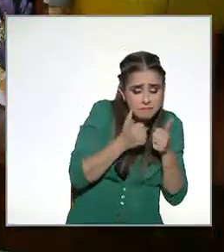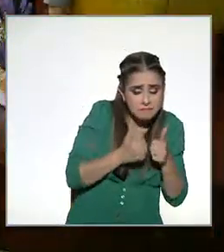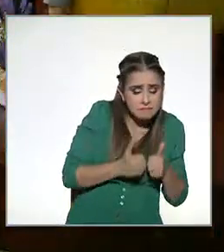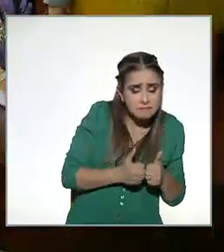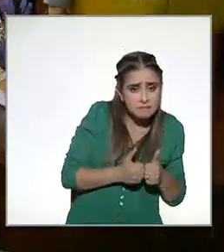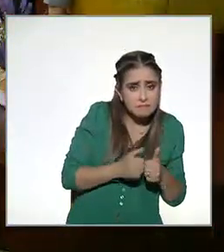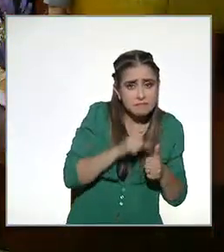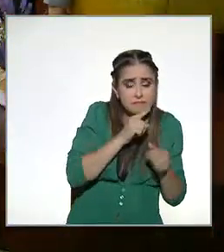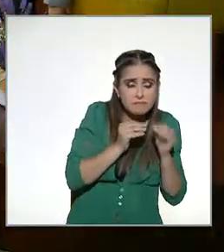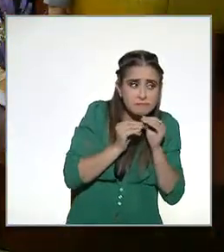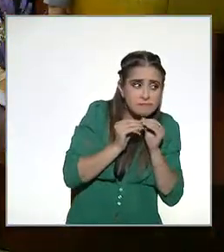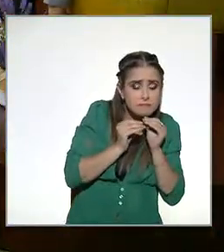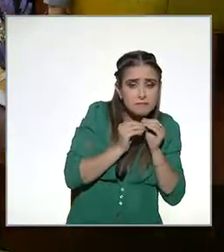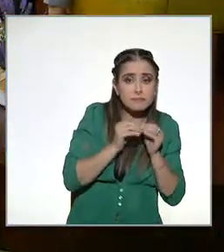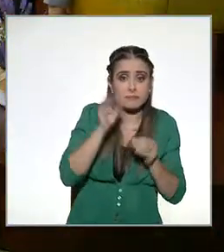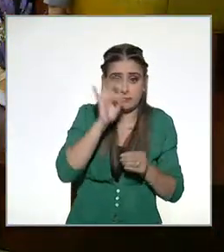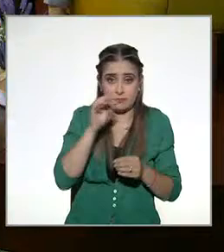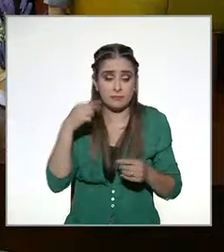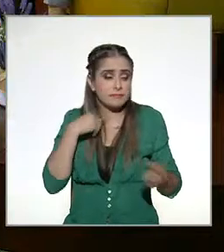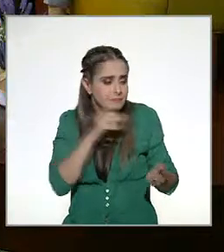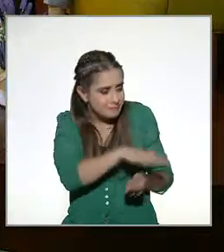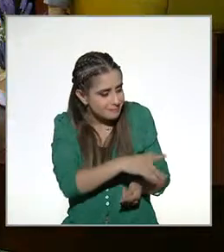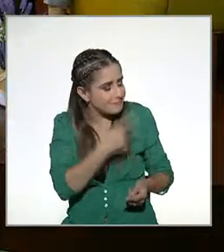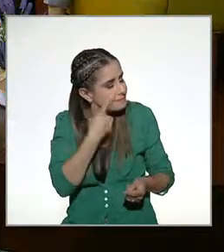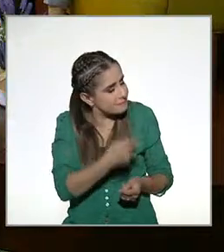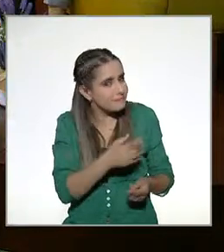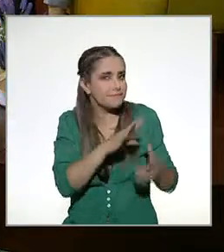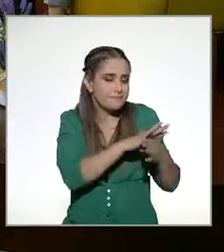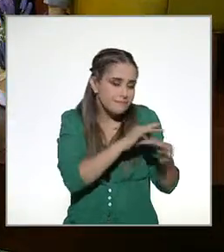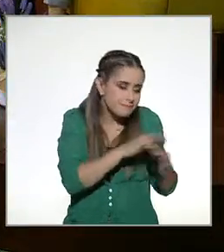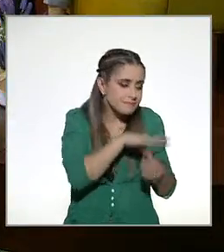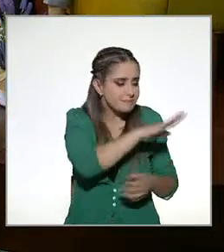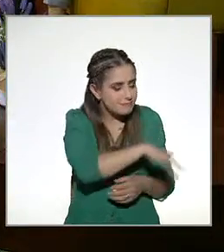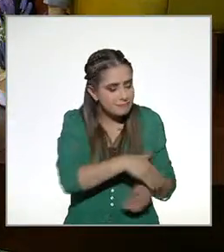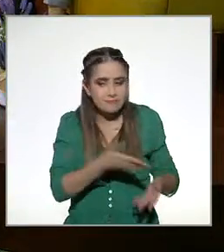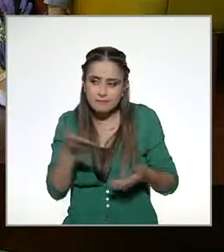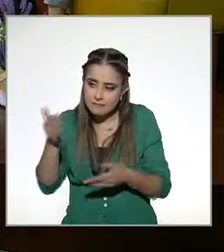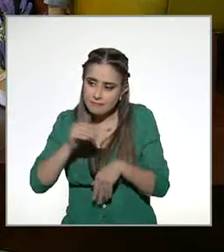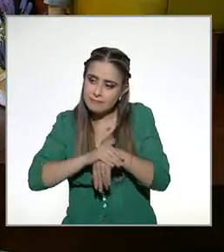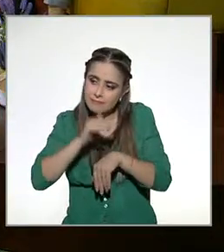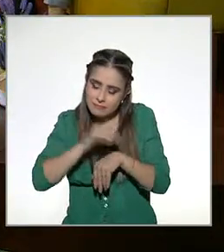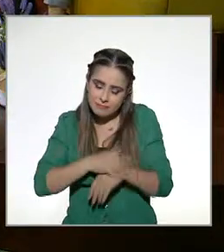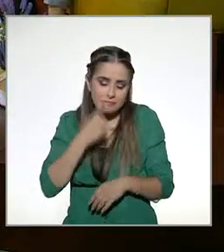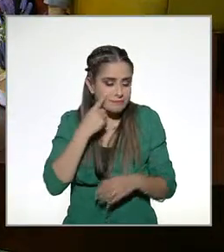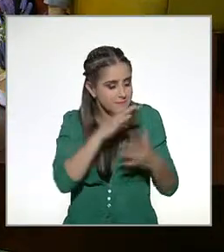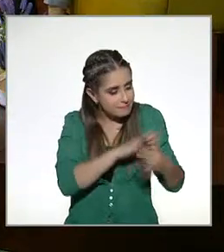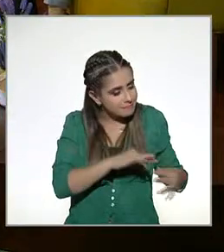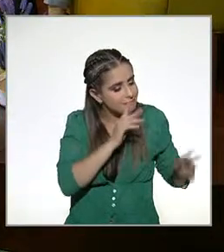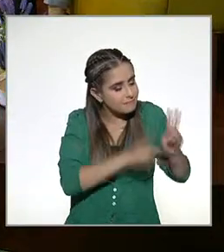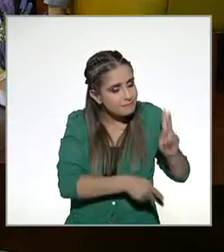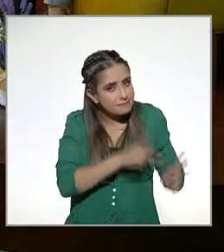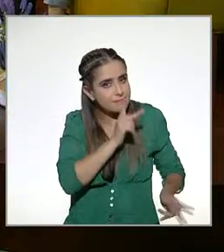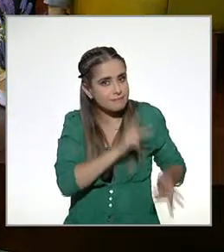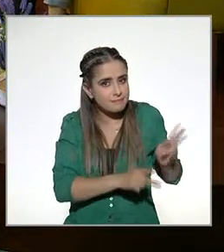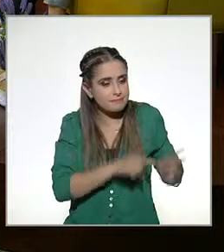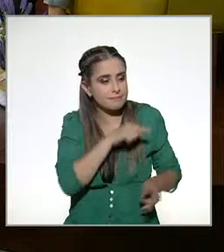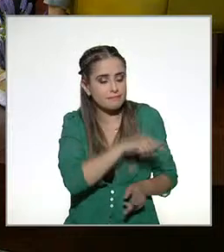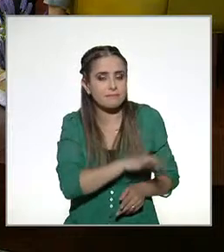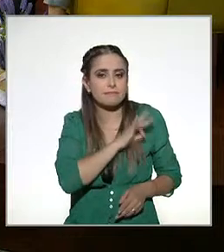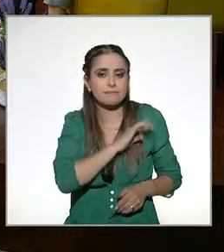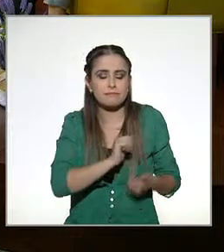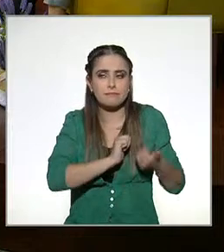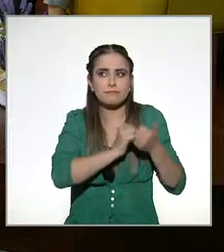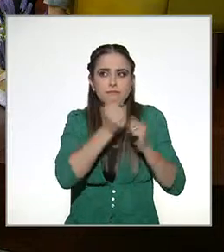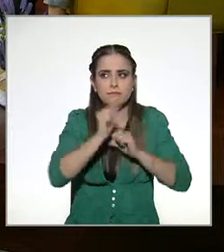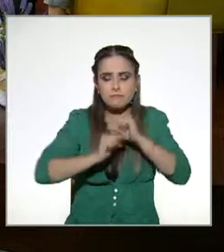si no le generamos habilidades sociales, que es un poco lo que estamos mencionando, las habilidades sociales son estas